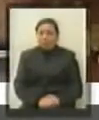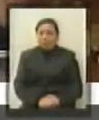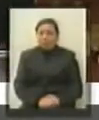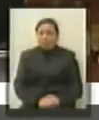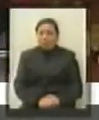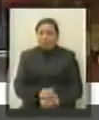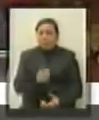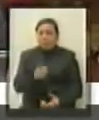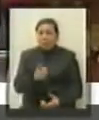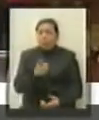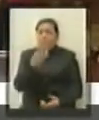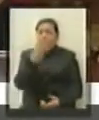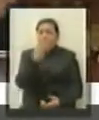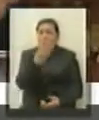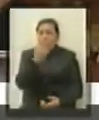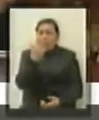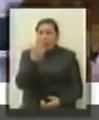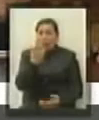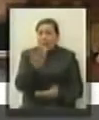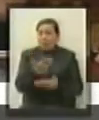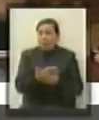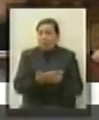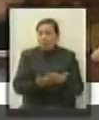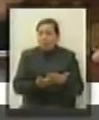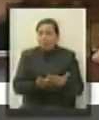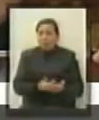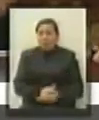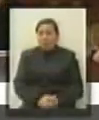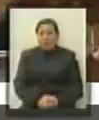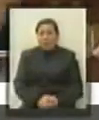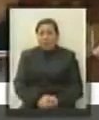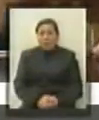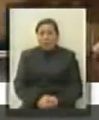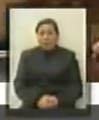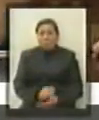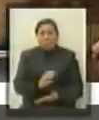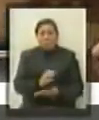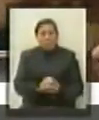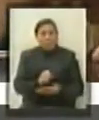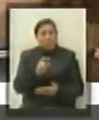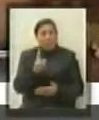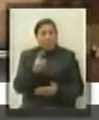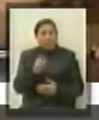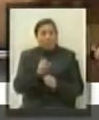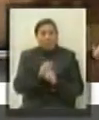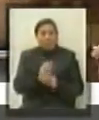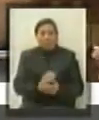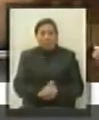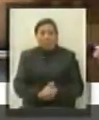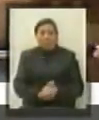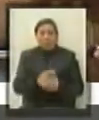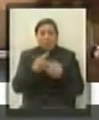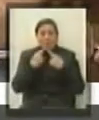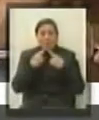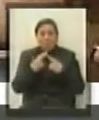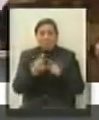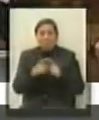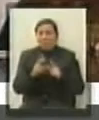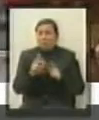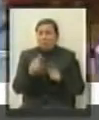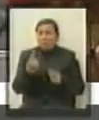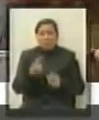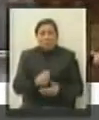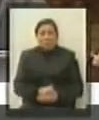Estas son las 43 cartas que he recibido durante menos de 30 días, todas contestadas, pero no